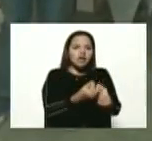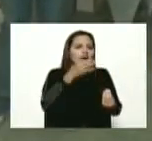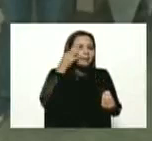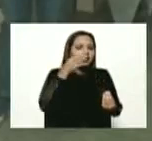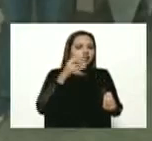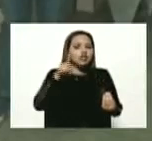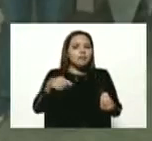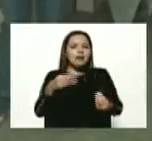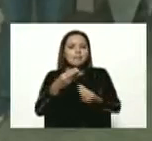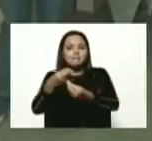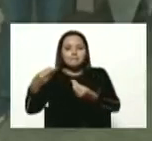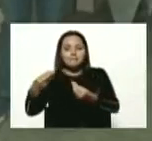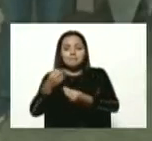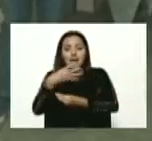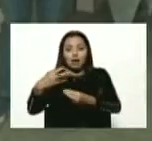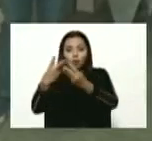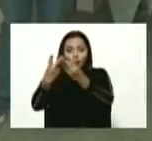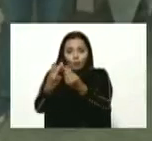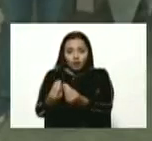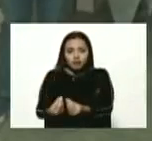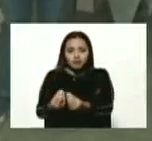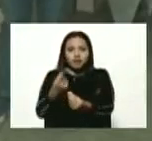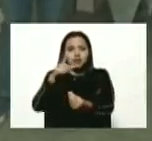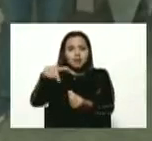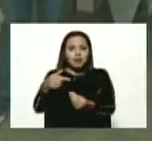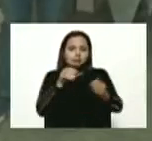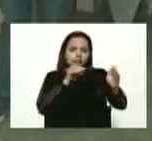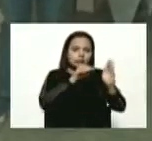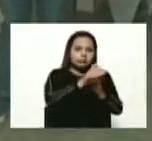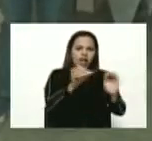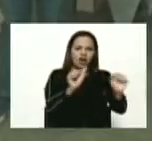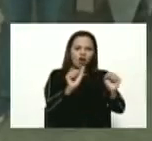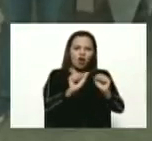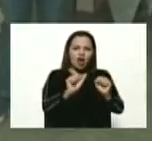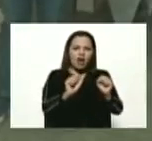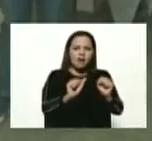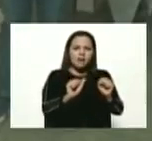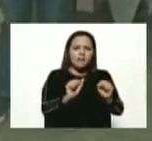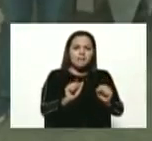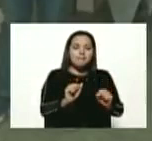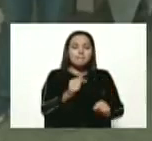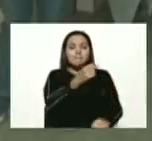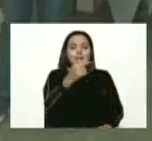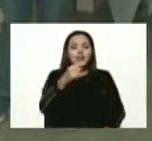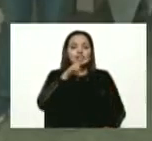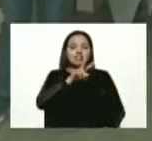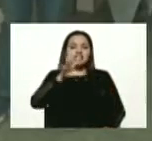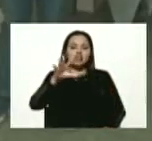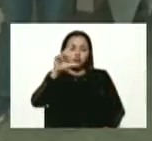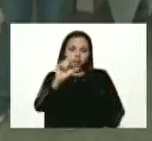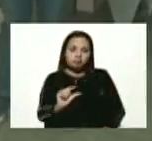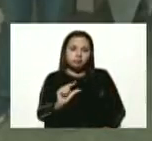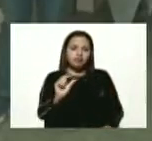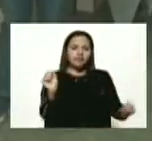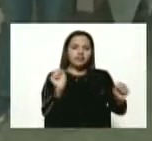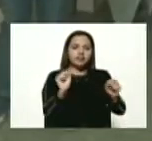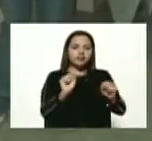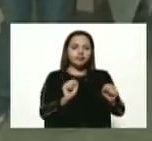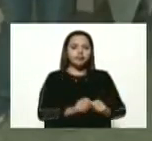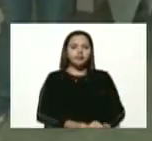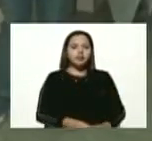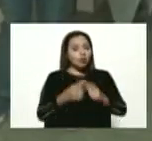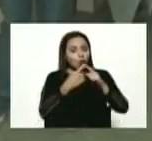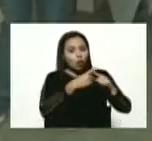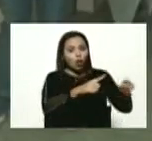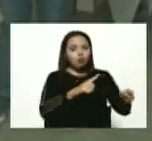yema congelada a menos 25 grados con 10% sal. Y la parte de embutido con 10.000